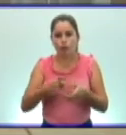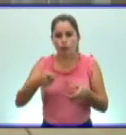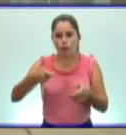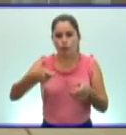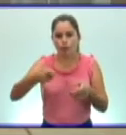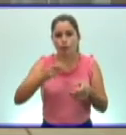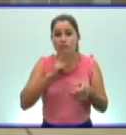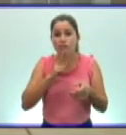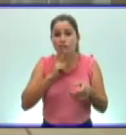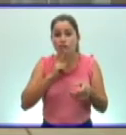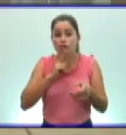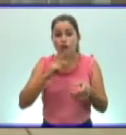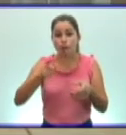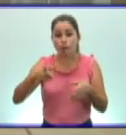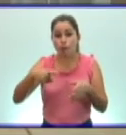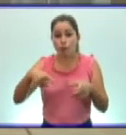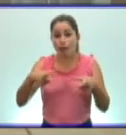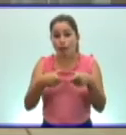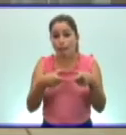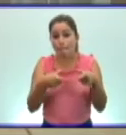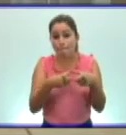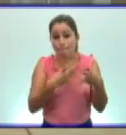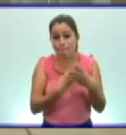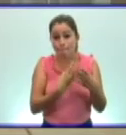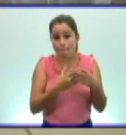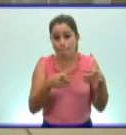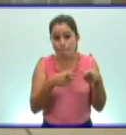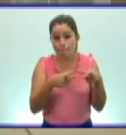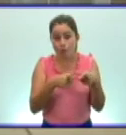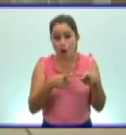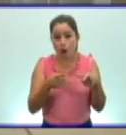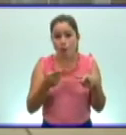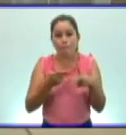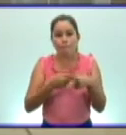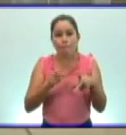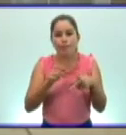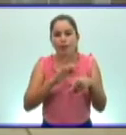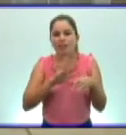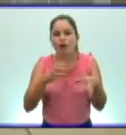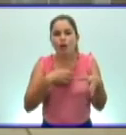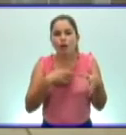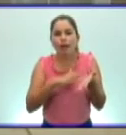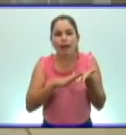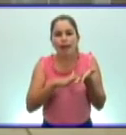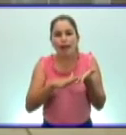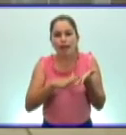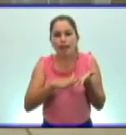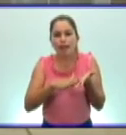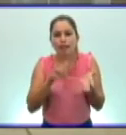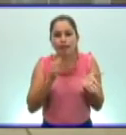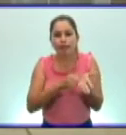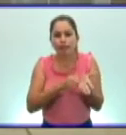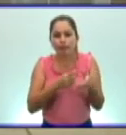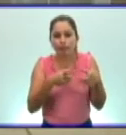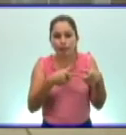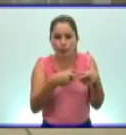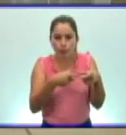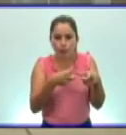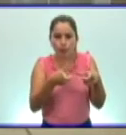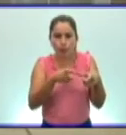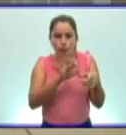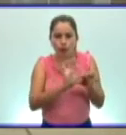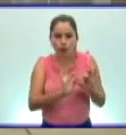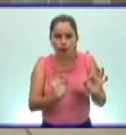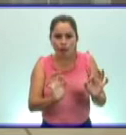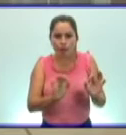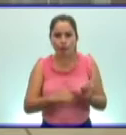a enjuagar el vidrio reloj para que quede libre de partículas del sólido.